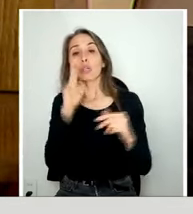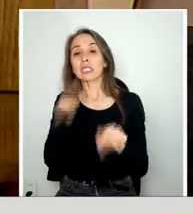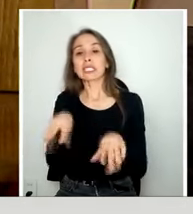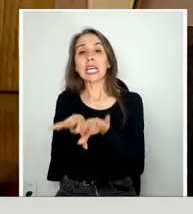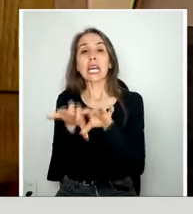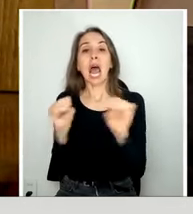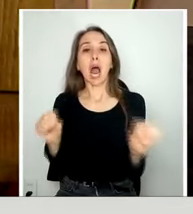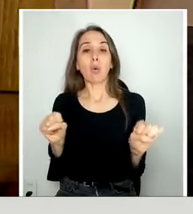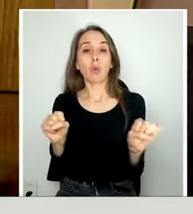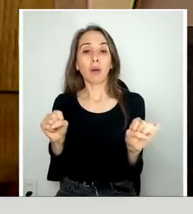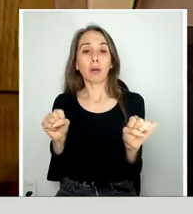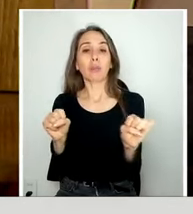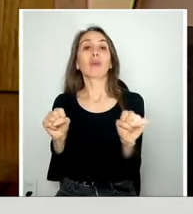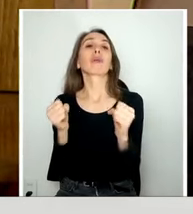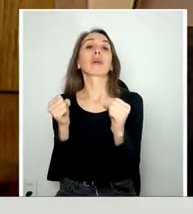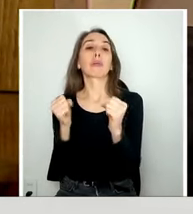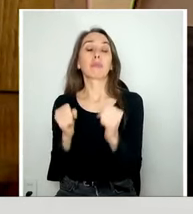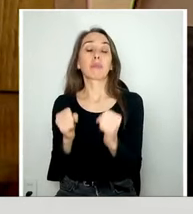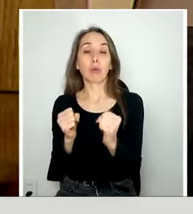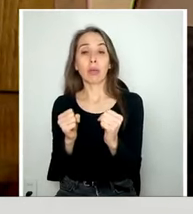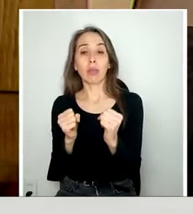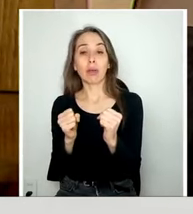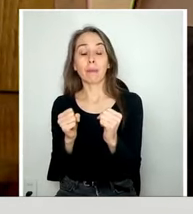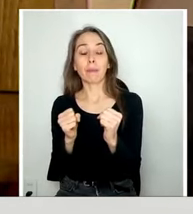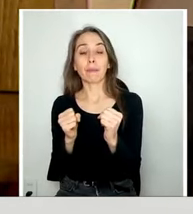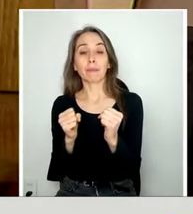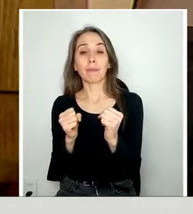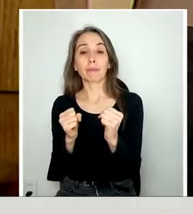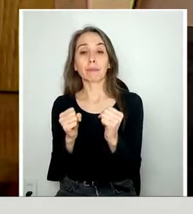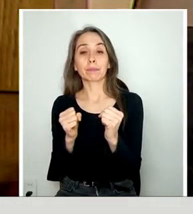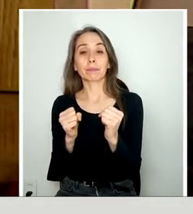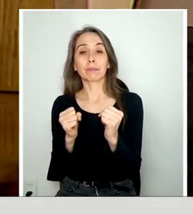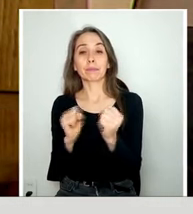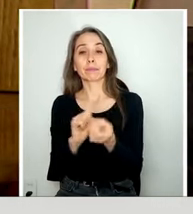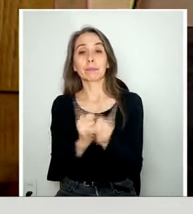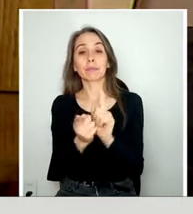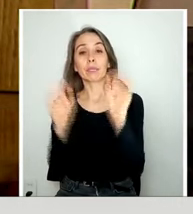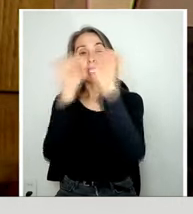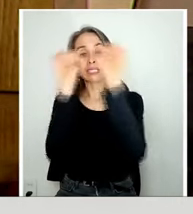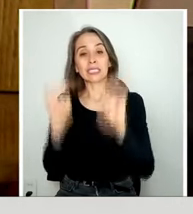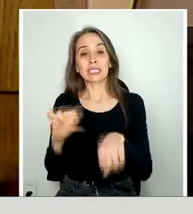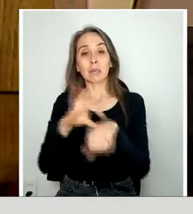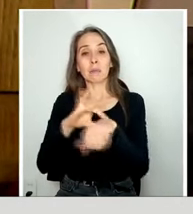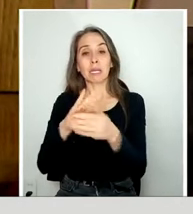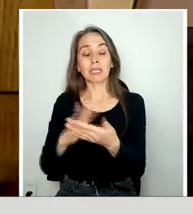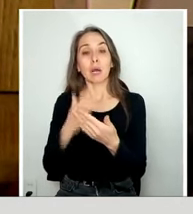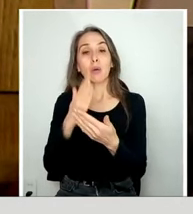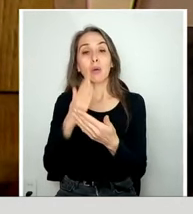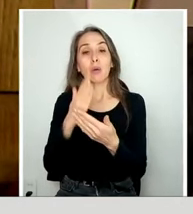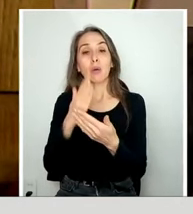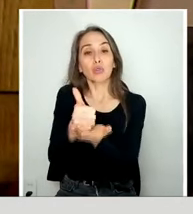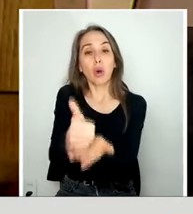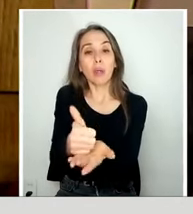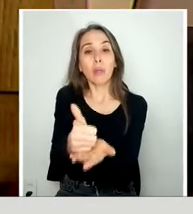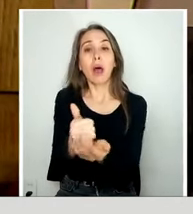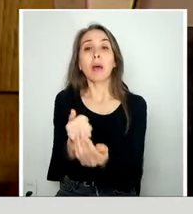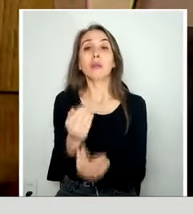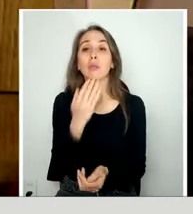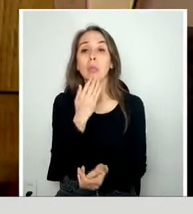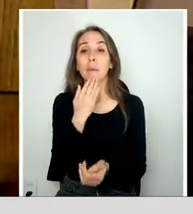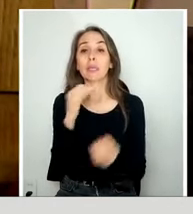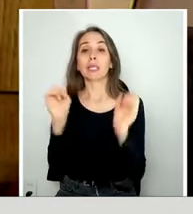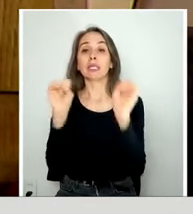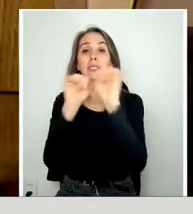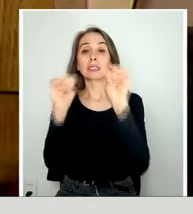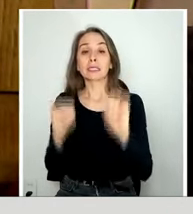avanzar no solamente a un sistema de salud solidario sino también a un sistema de salud